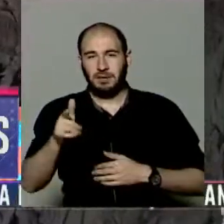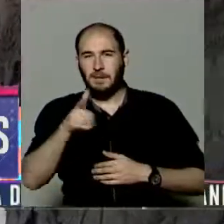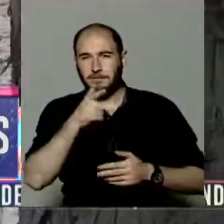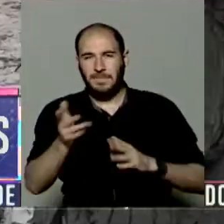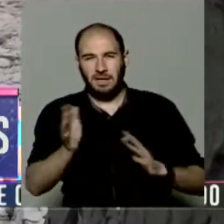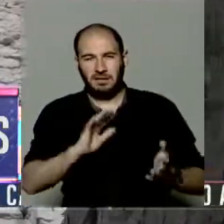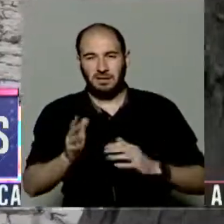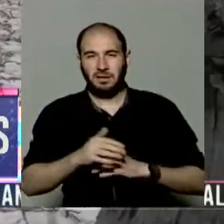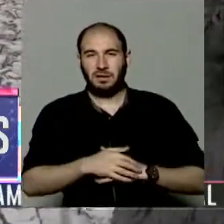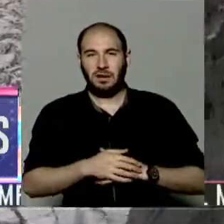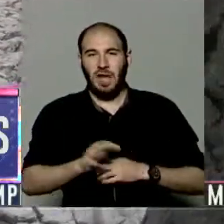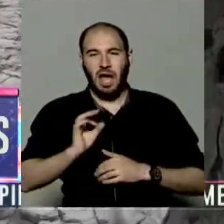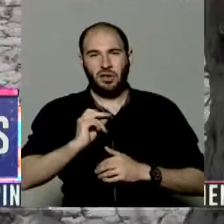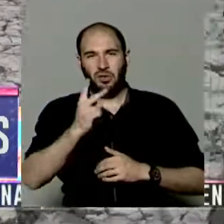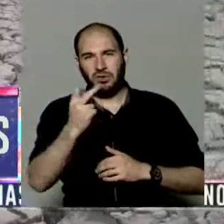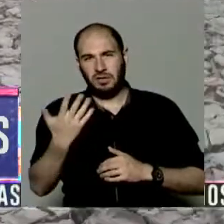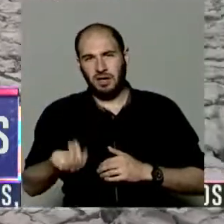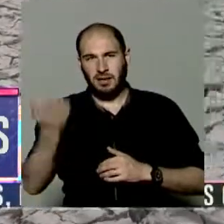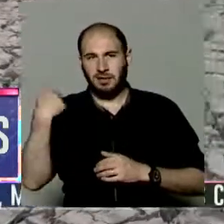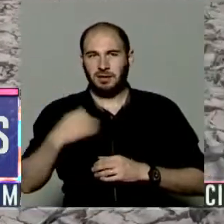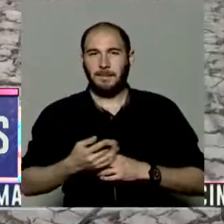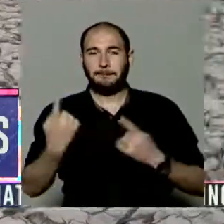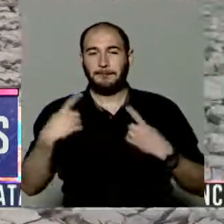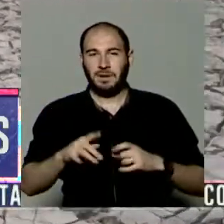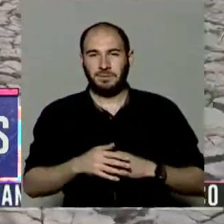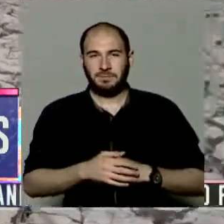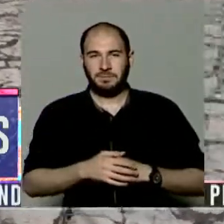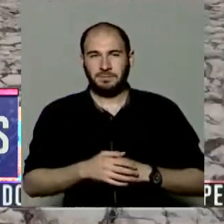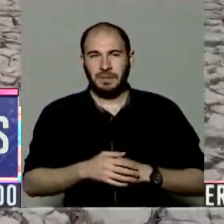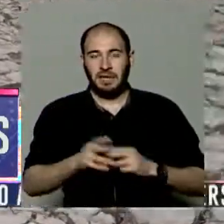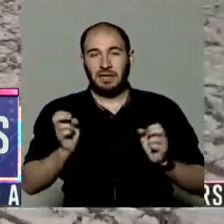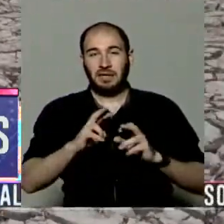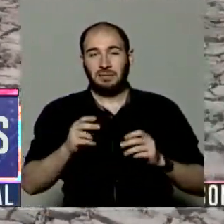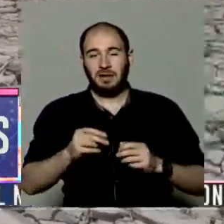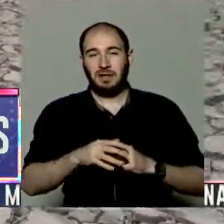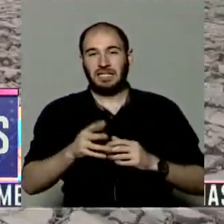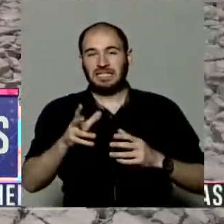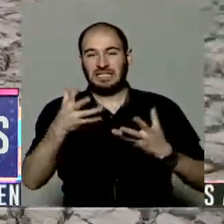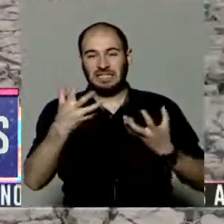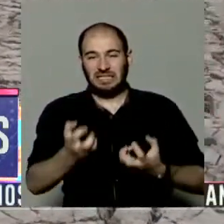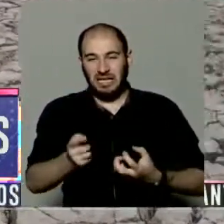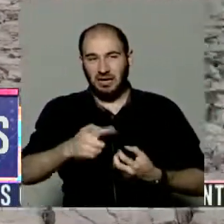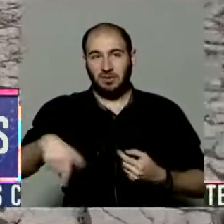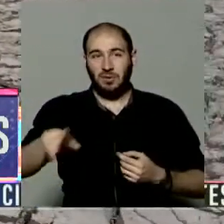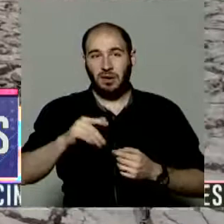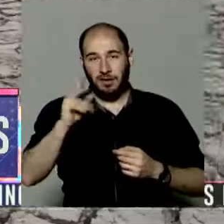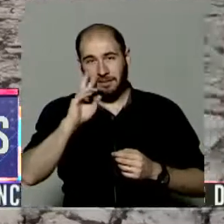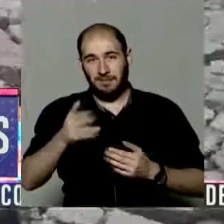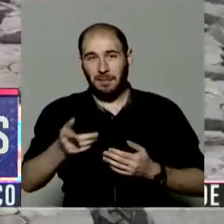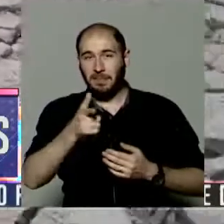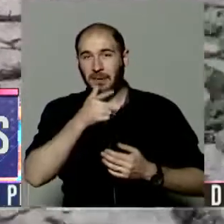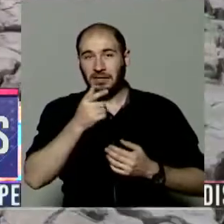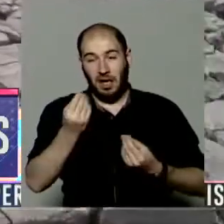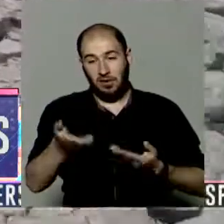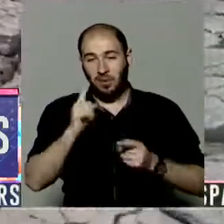similares a los de 2 o 3 años antes, pero el tema de la sedimentación que hay en el embalse y eso lo hace ver como se está